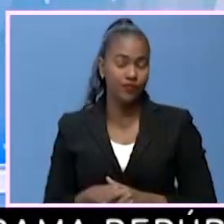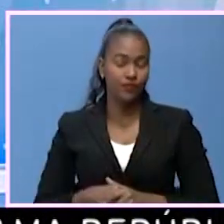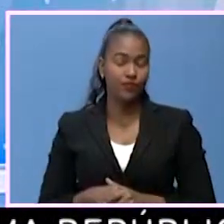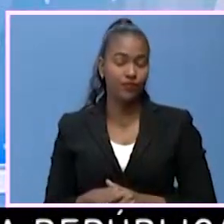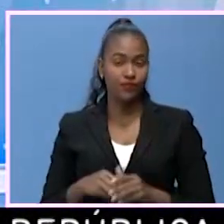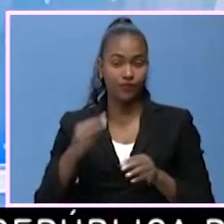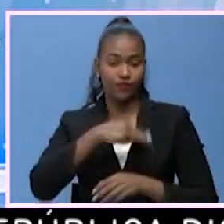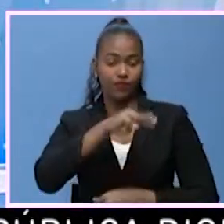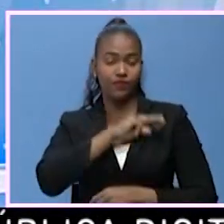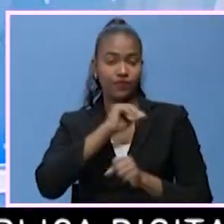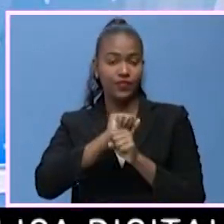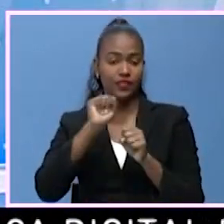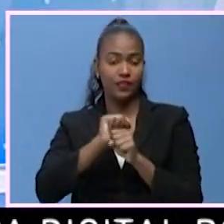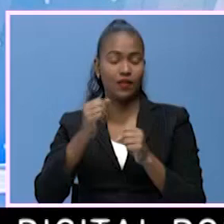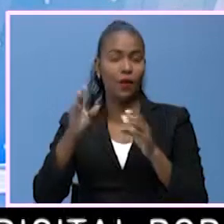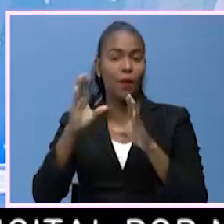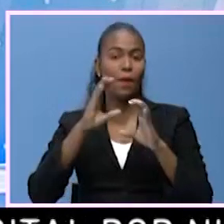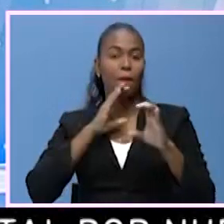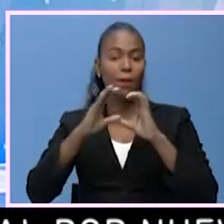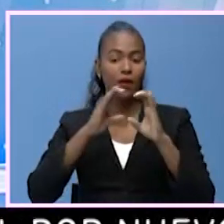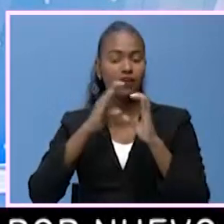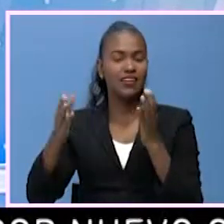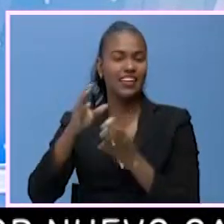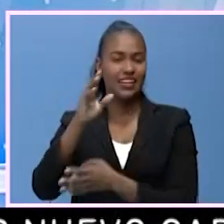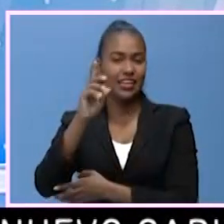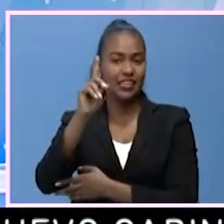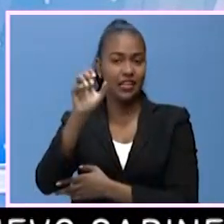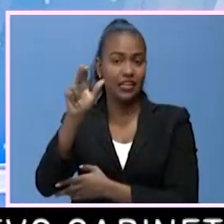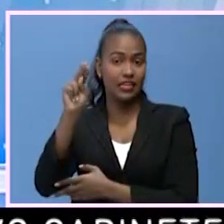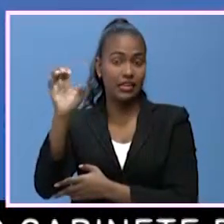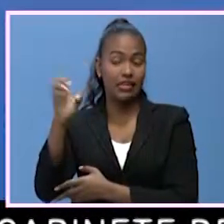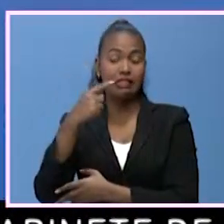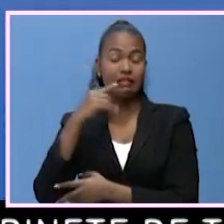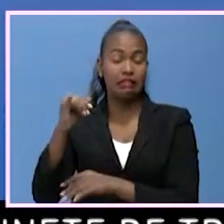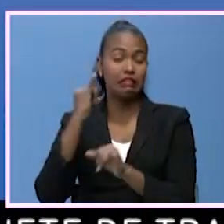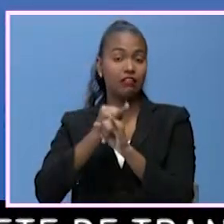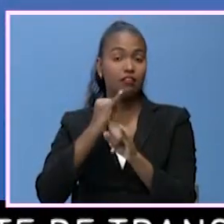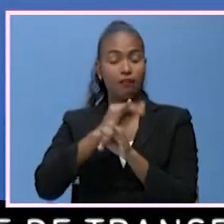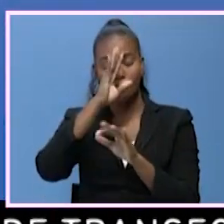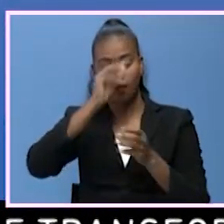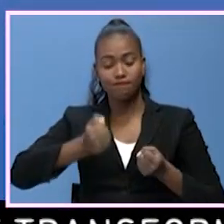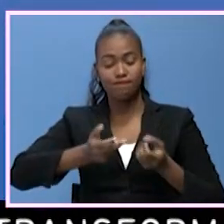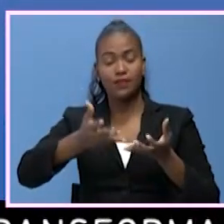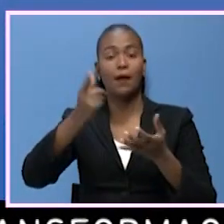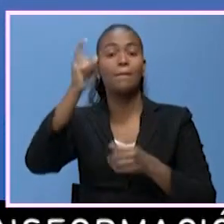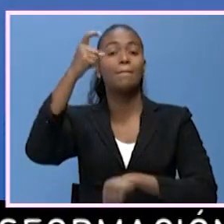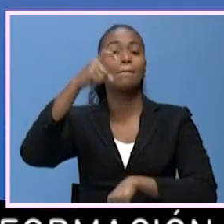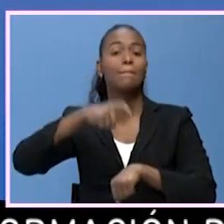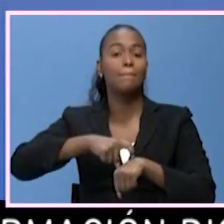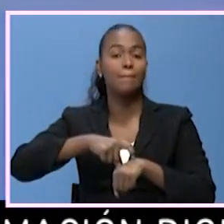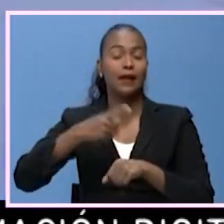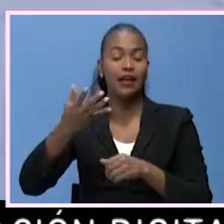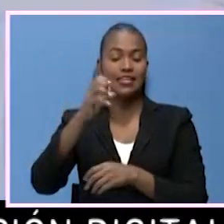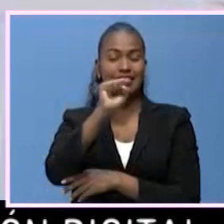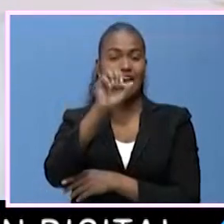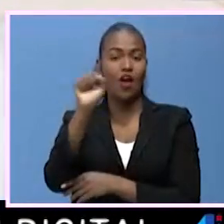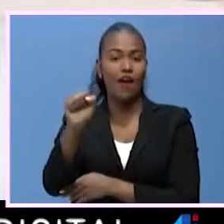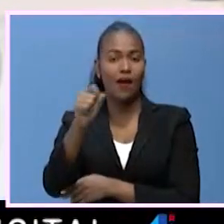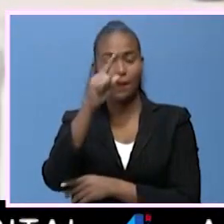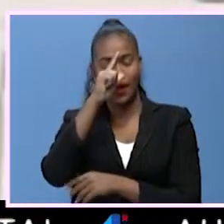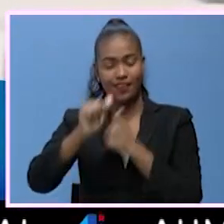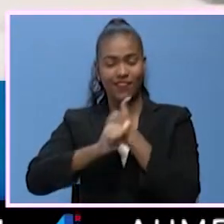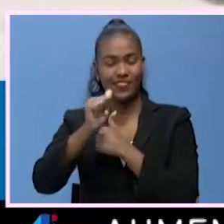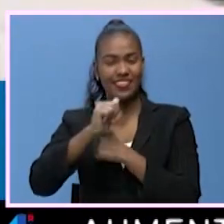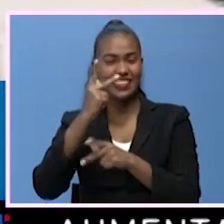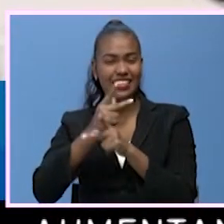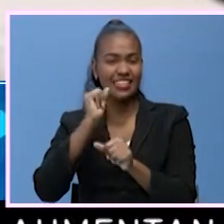El ministro de Obras Públicas y Comunicaciones del INE Asunción anunció que esta institución dotará por primera vez, señores, de seguros de salud y de riesgo